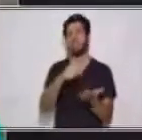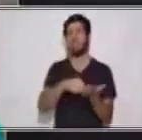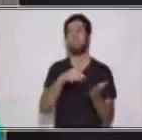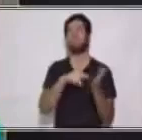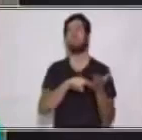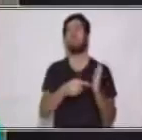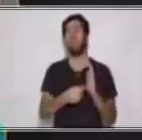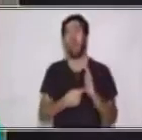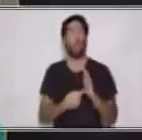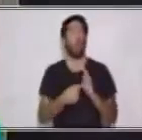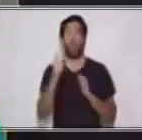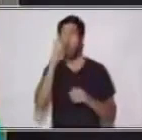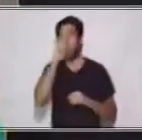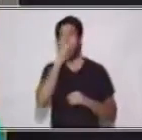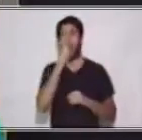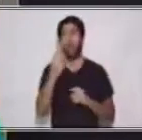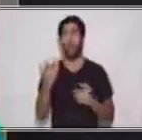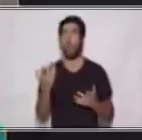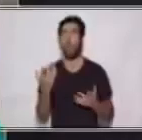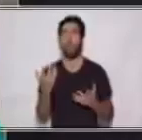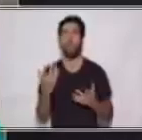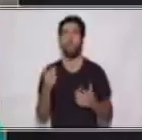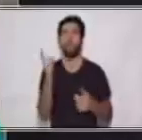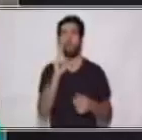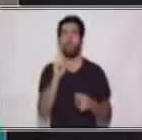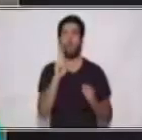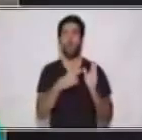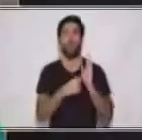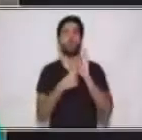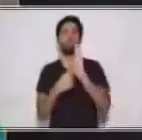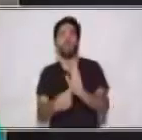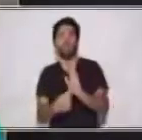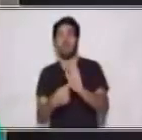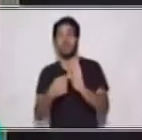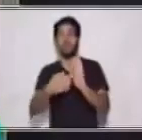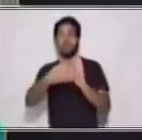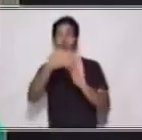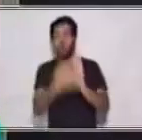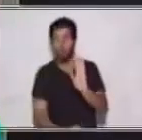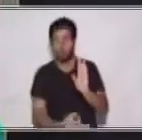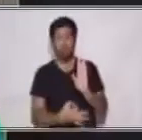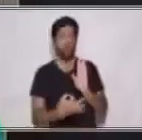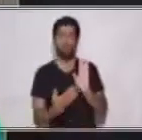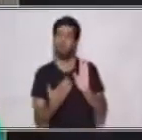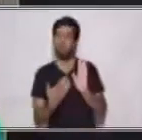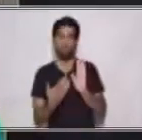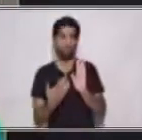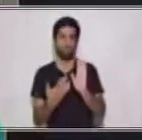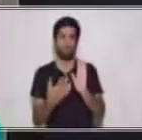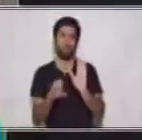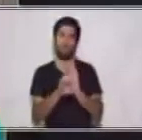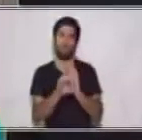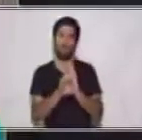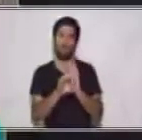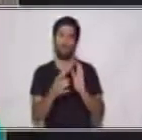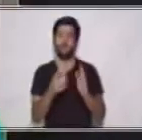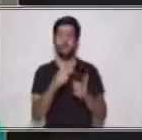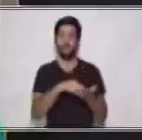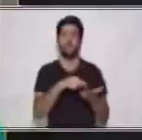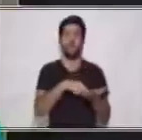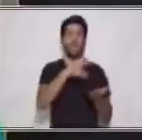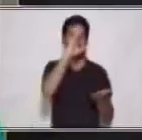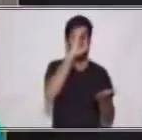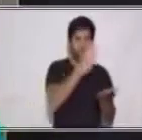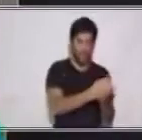decir, no están respaldados por datos que podamos comprobar. ¿Pero qué se diferencia con una